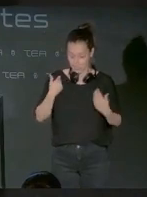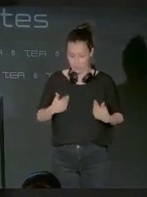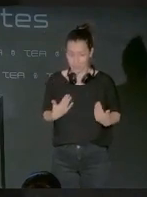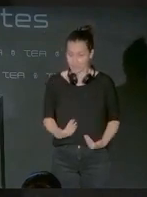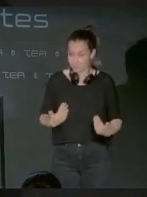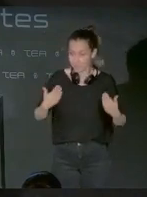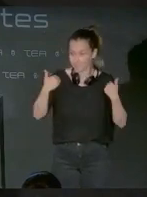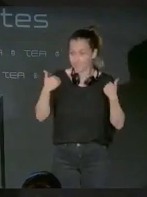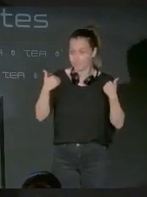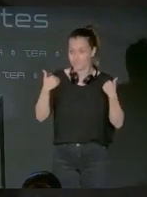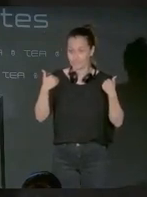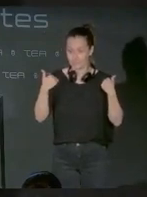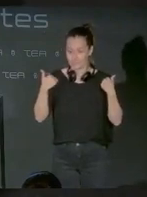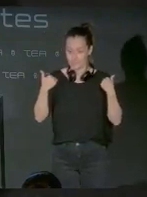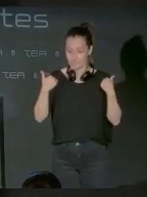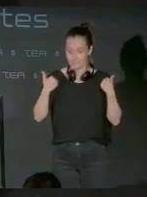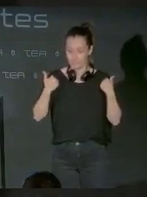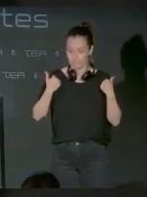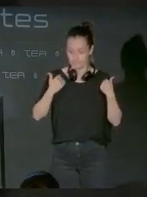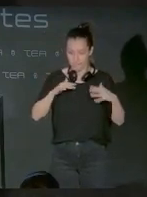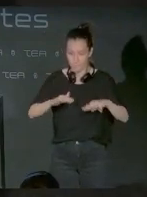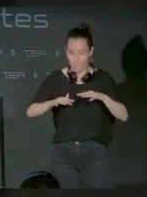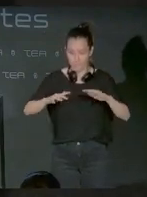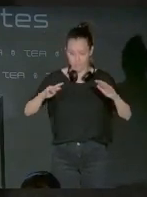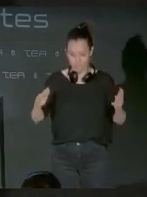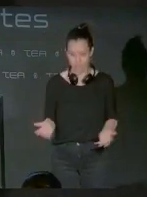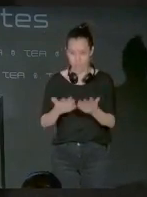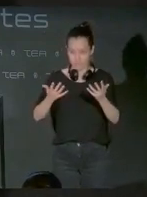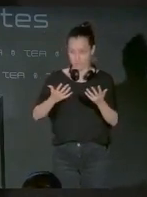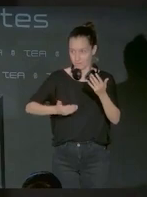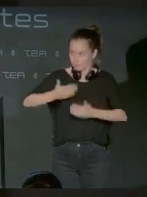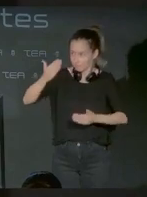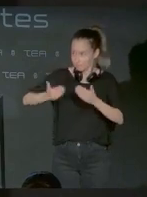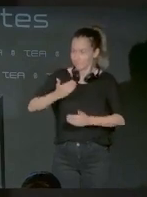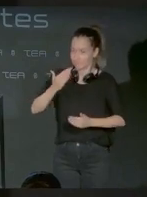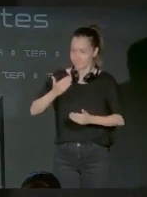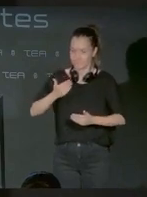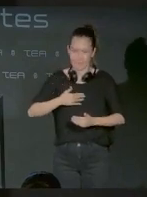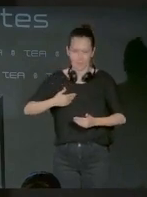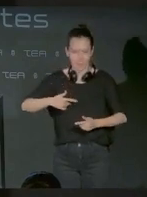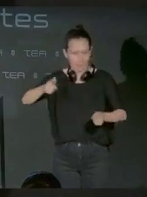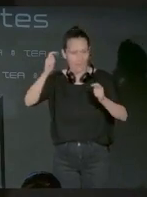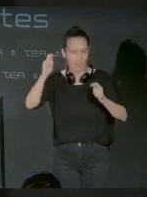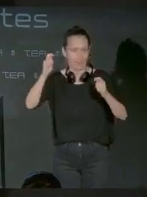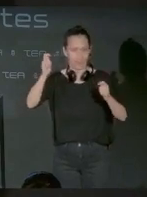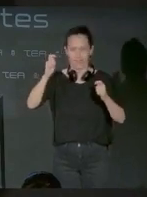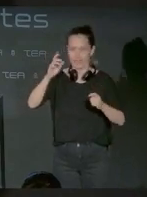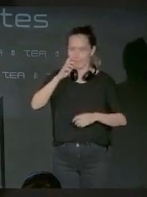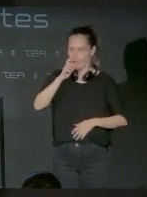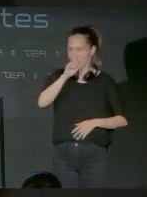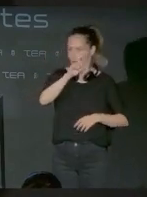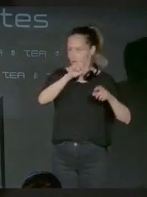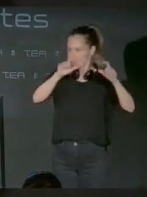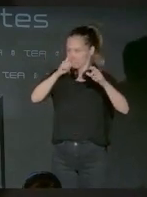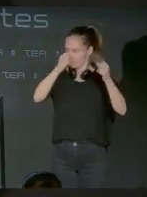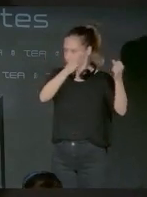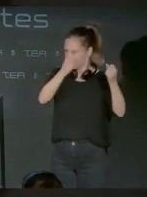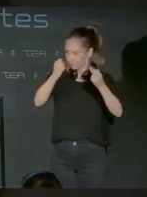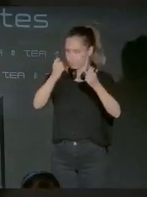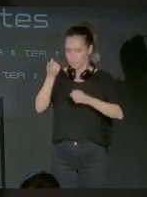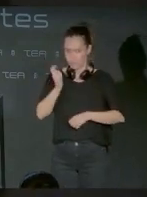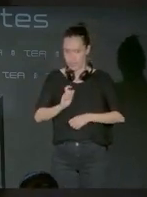vinculada al fomento de la creación contemporánea solo podemos felicitarnos por la confluencia de instituciones profesionales e iniciativas